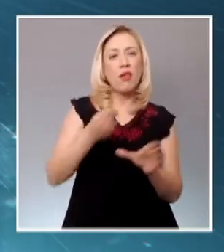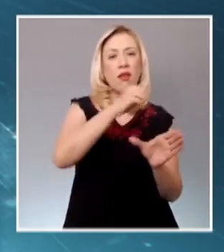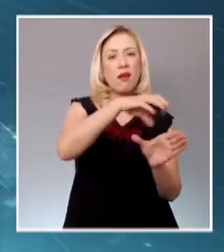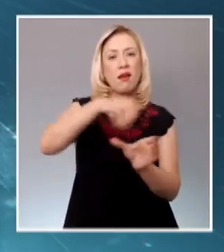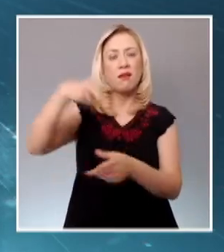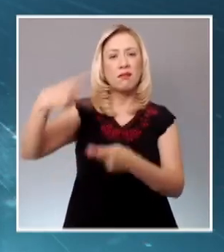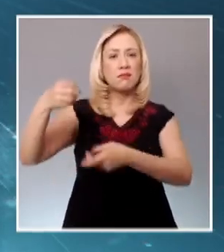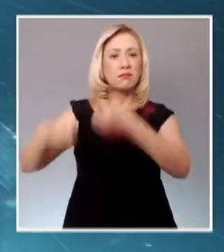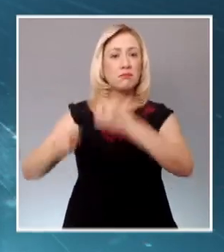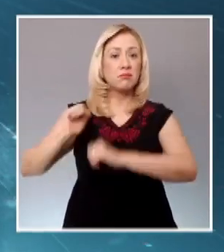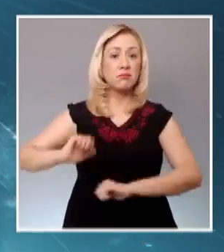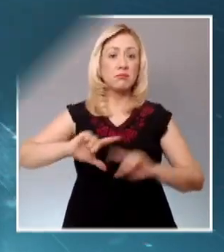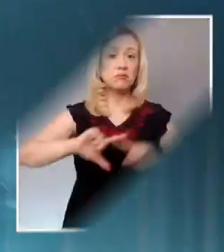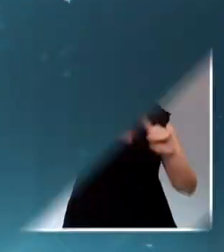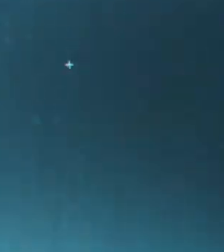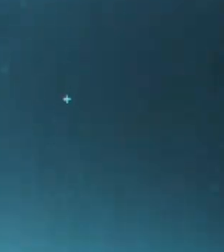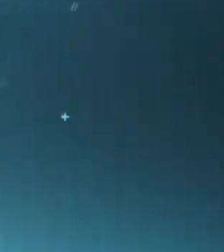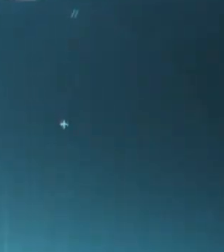Federal.